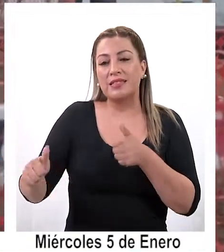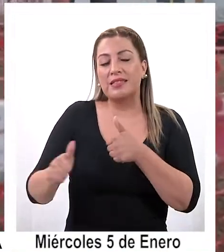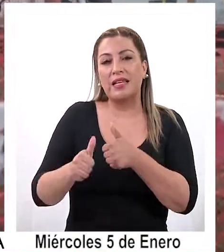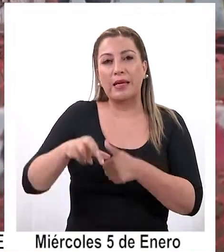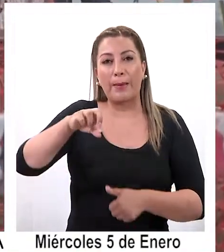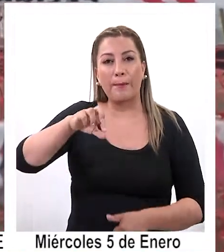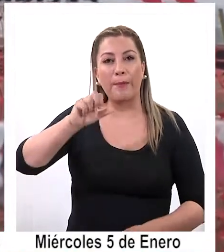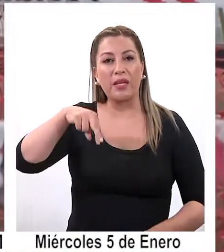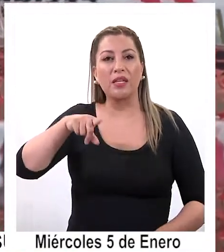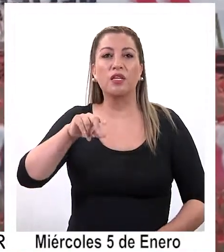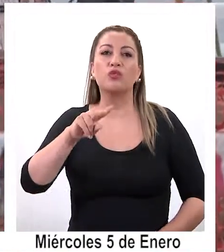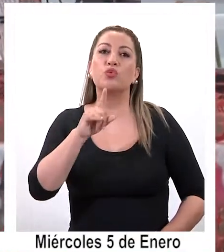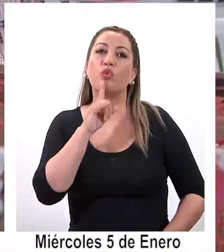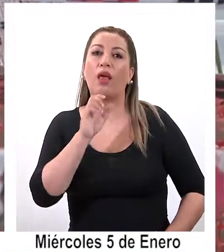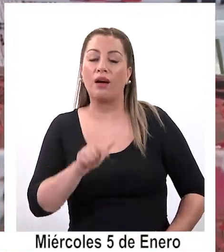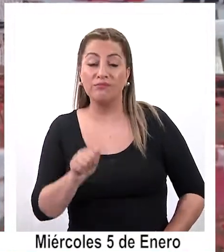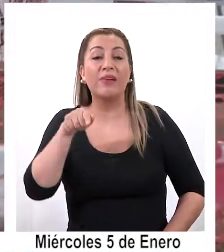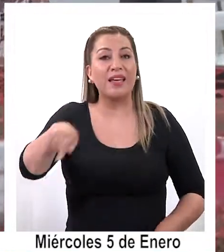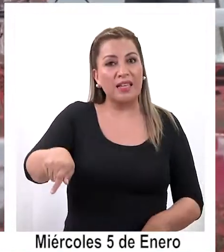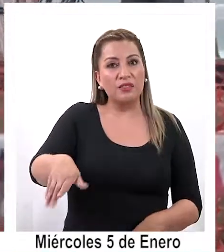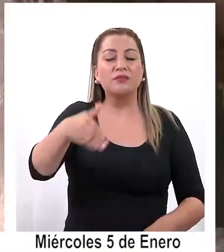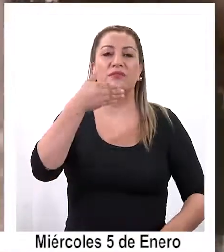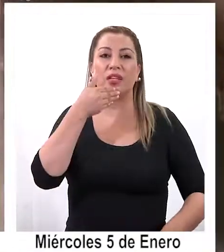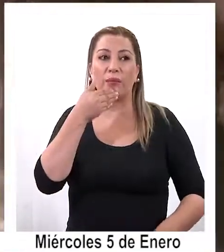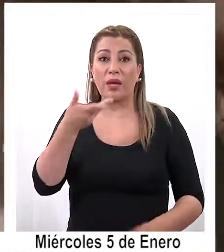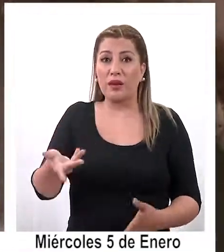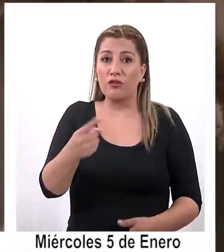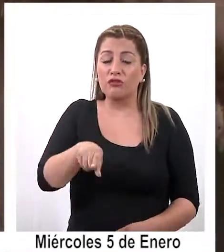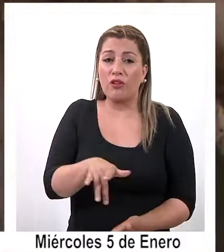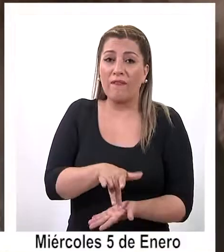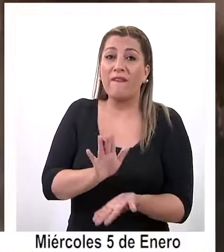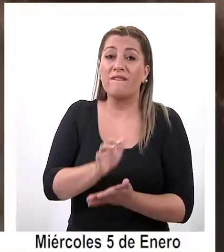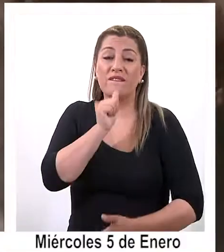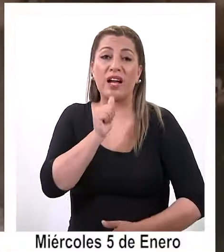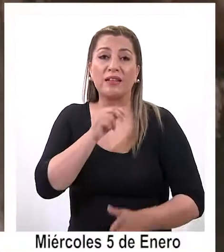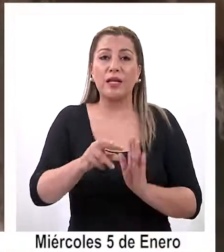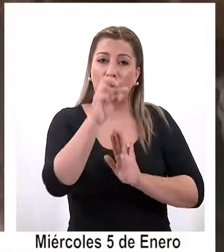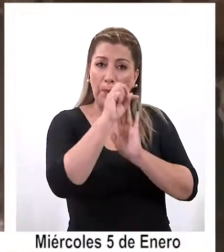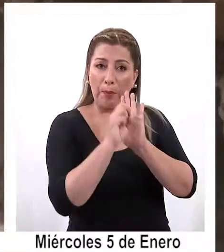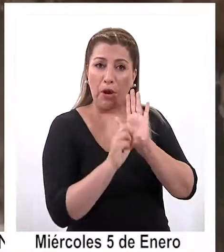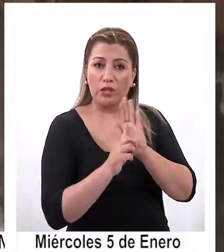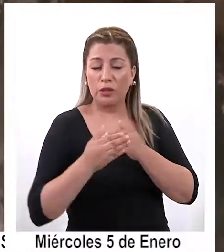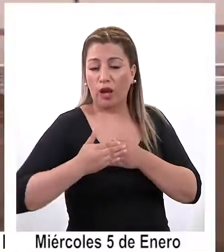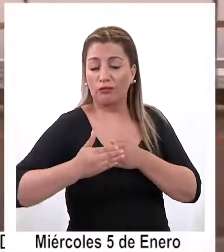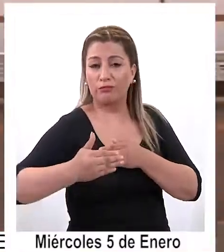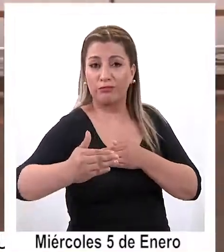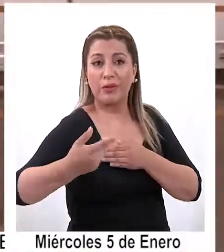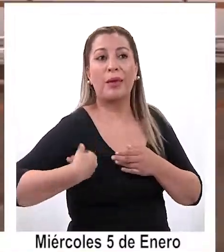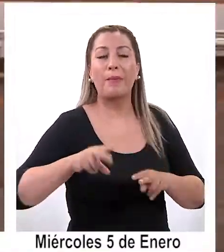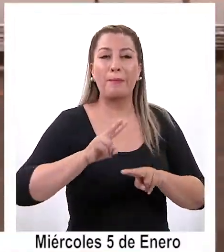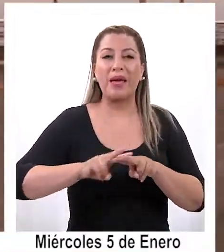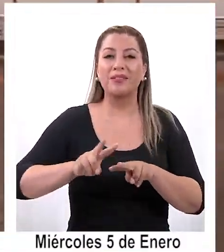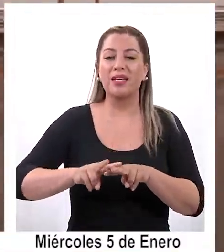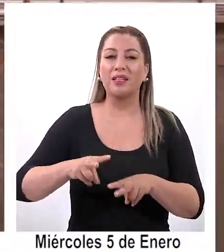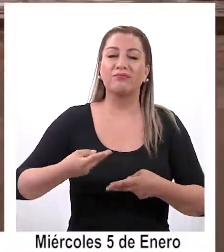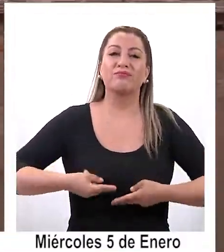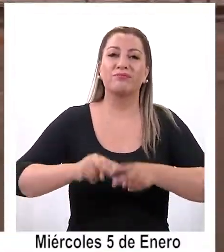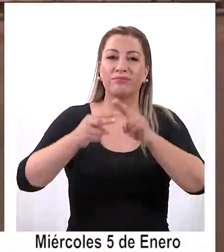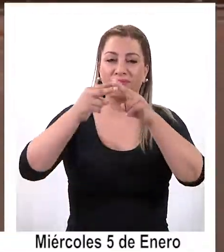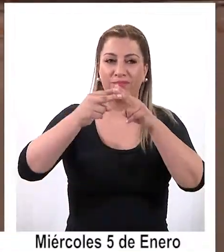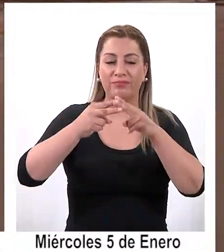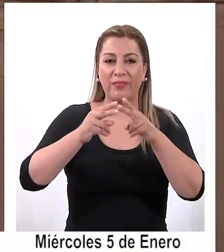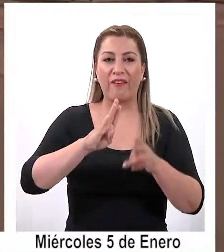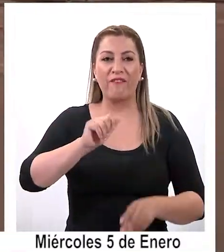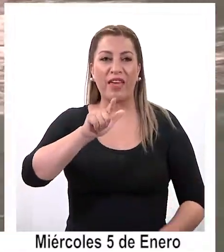Gabancha con Playa Brava. Sin embargo, aún está pendiente el proyecto a largo plazo para intervenir el